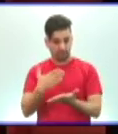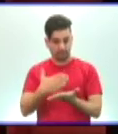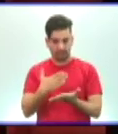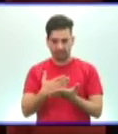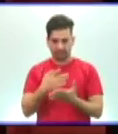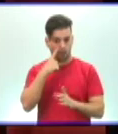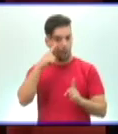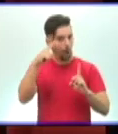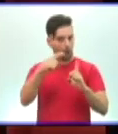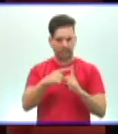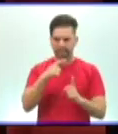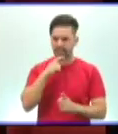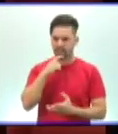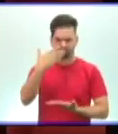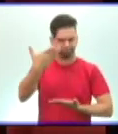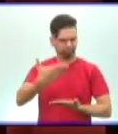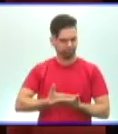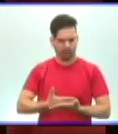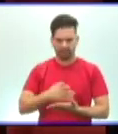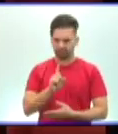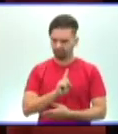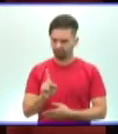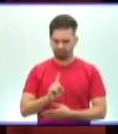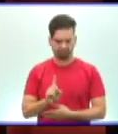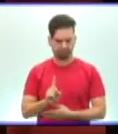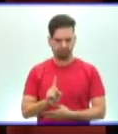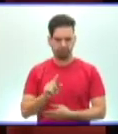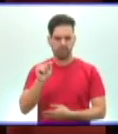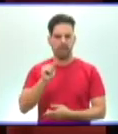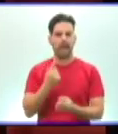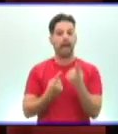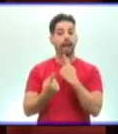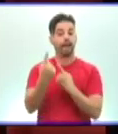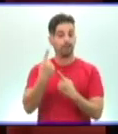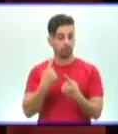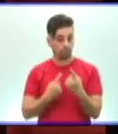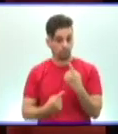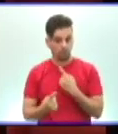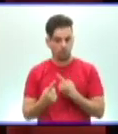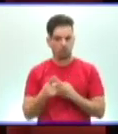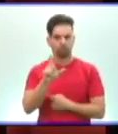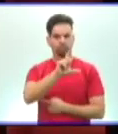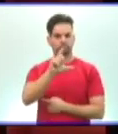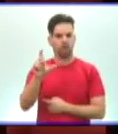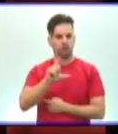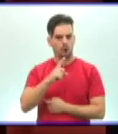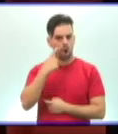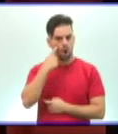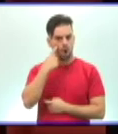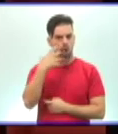Estos son algunos de los elementos y los conceptos más importantes que deben reflexionar, que deben ejercitar